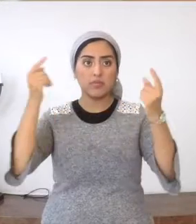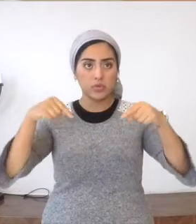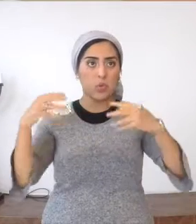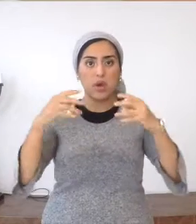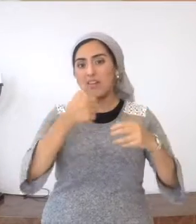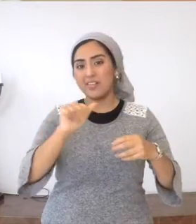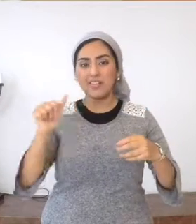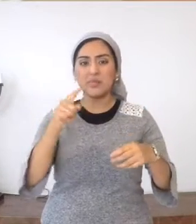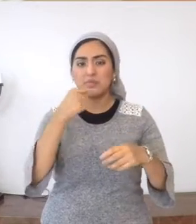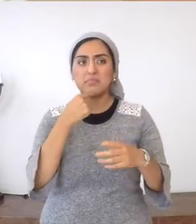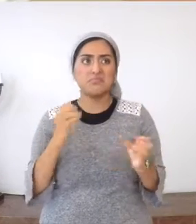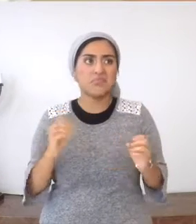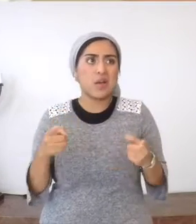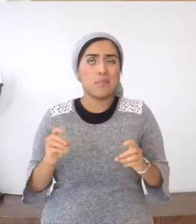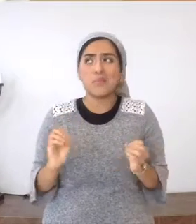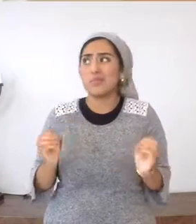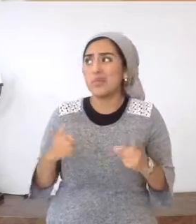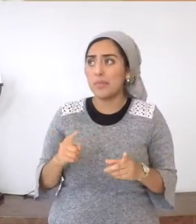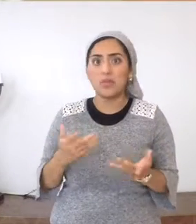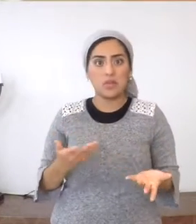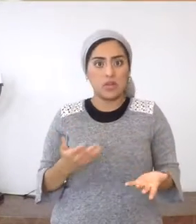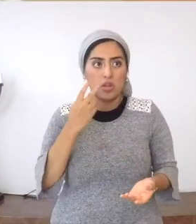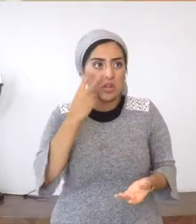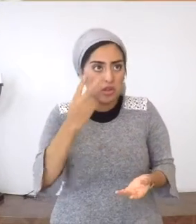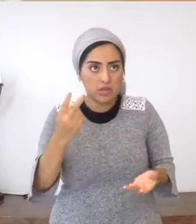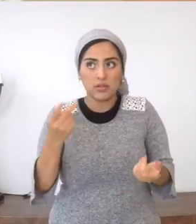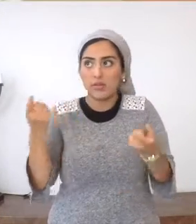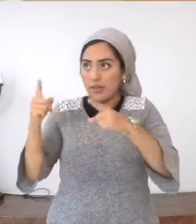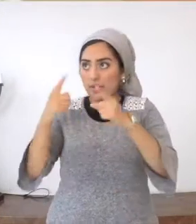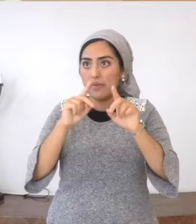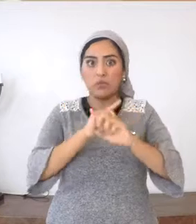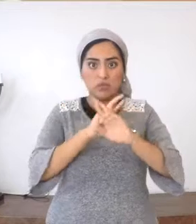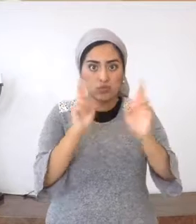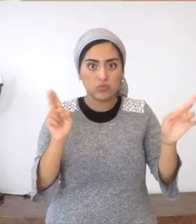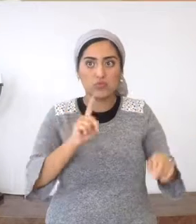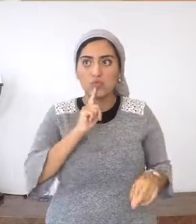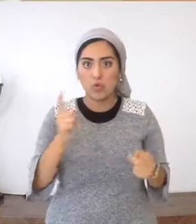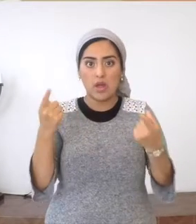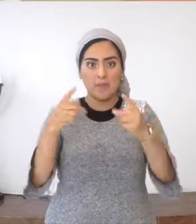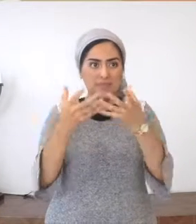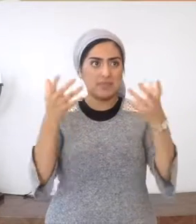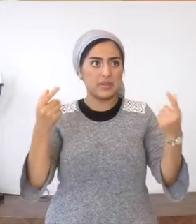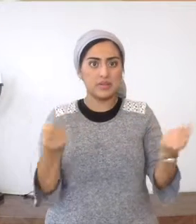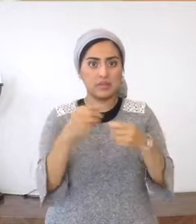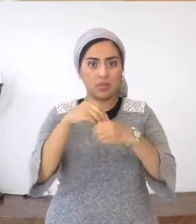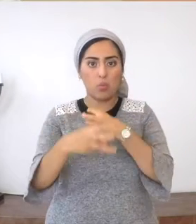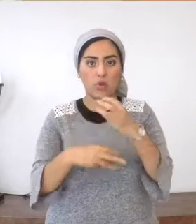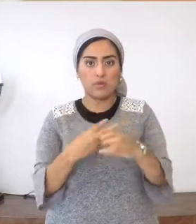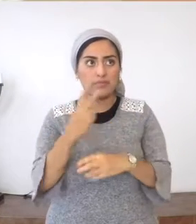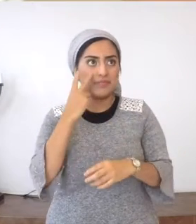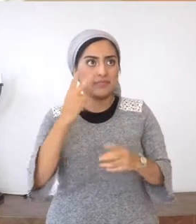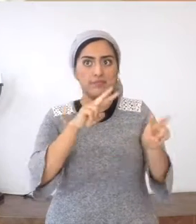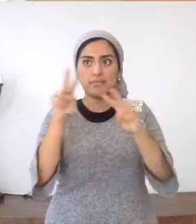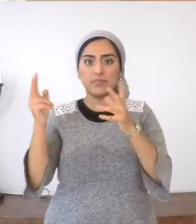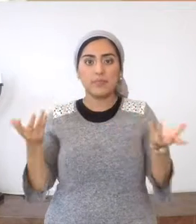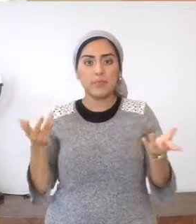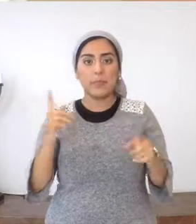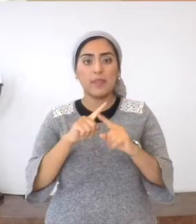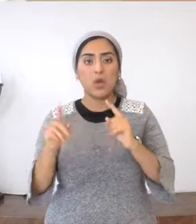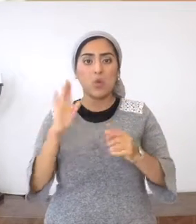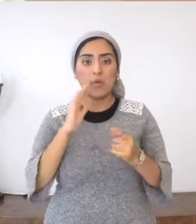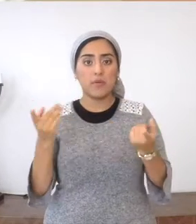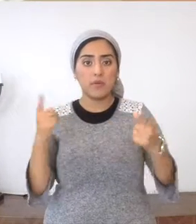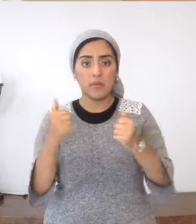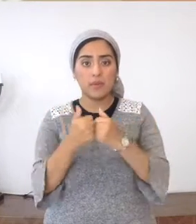Y bueno Has oído Que se viene anunciando Viene esto Y tú dirás Pero no pasa nada No, si pasa Ve a tu alrededor Y esto ya es una mugre